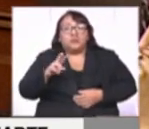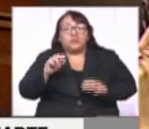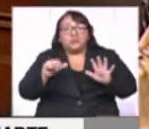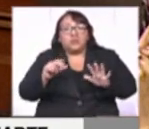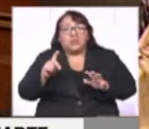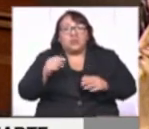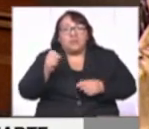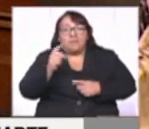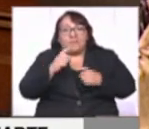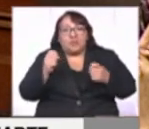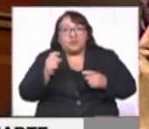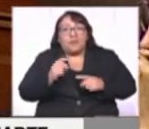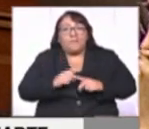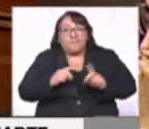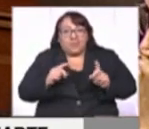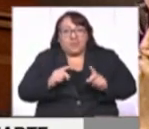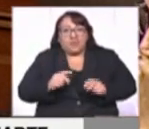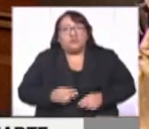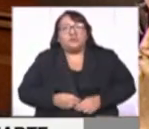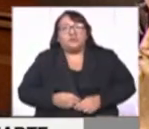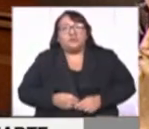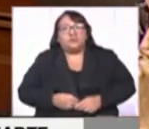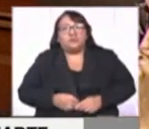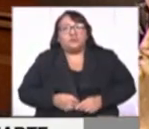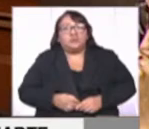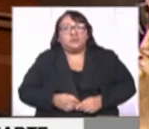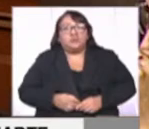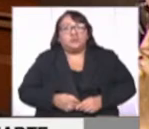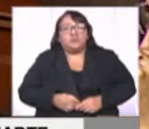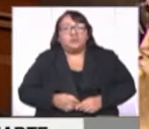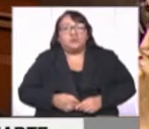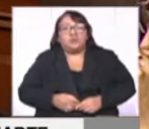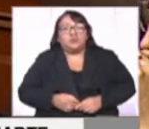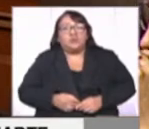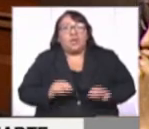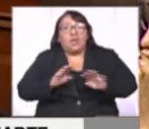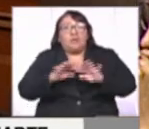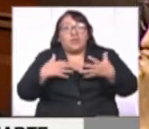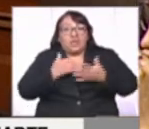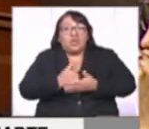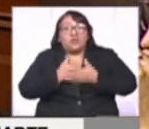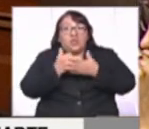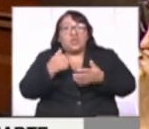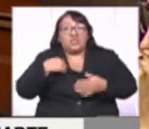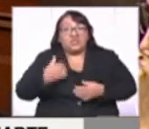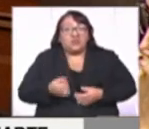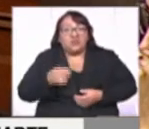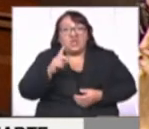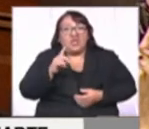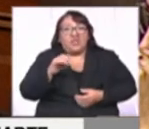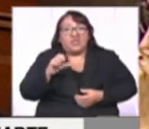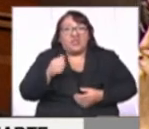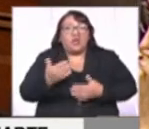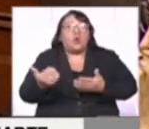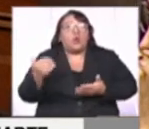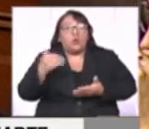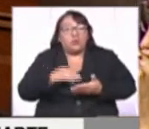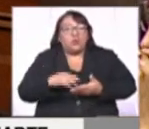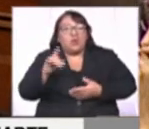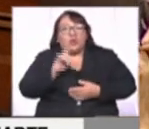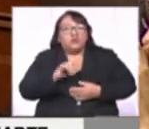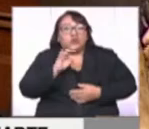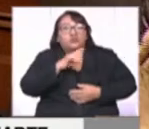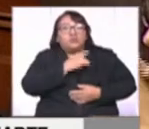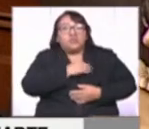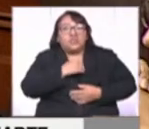26 de marzo. Pero lejos de asumir una actitud de colaboración con la justicia, la señora Boluarte vuelve a utilizar a sus